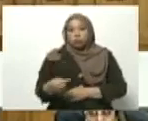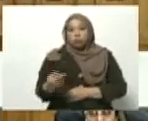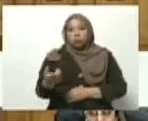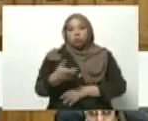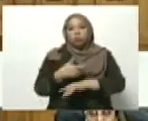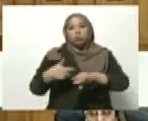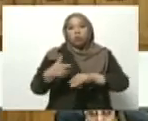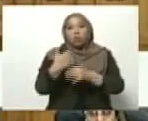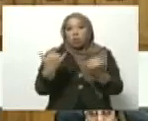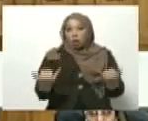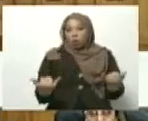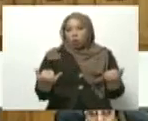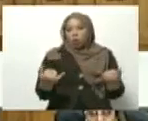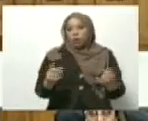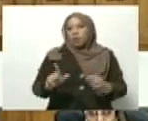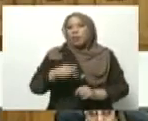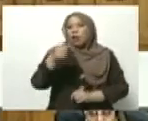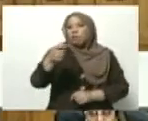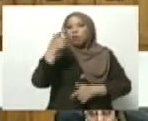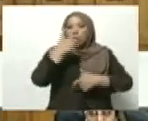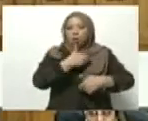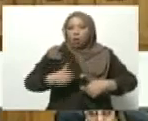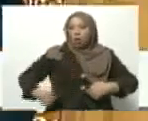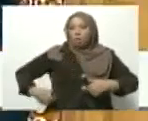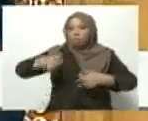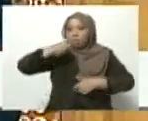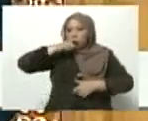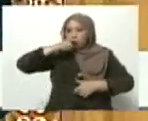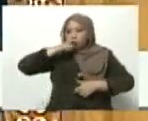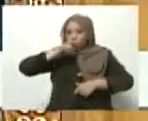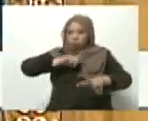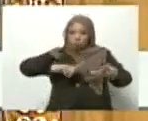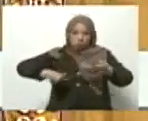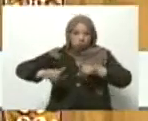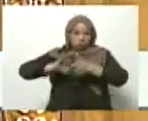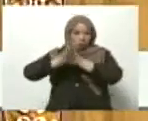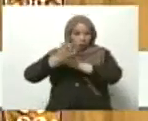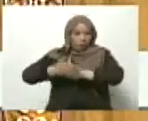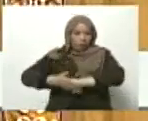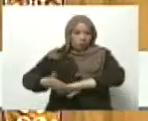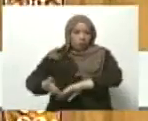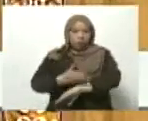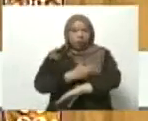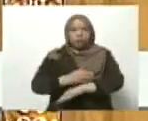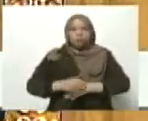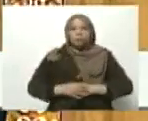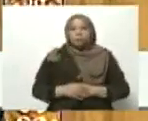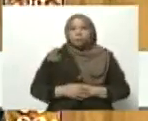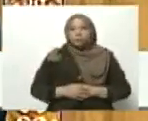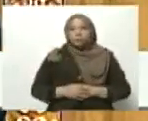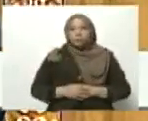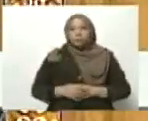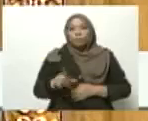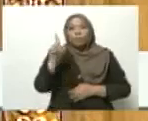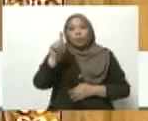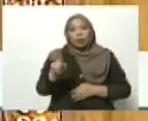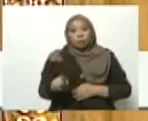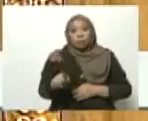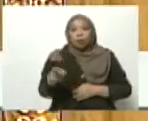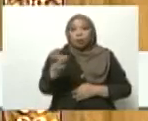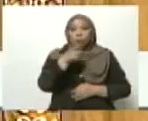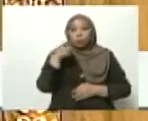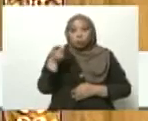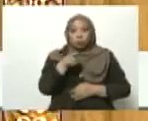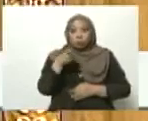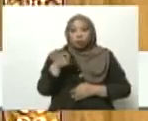se iba a instalar. Luego cita directamente al director de política de la oficina del vicepresidente Mike